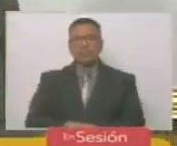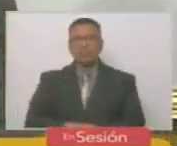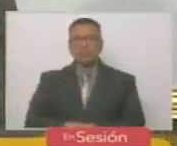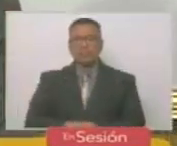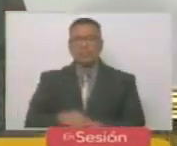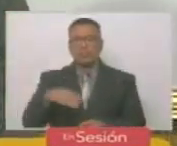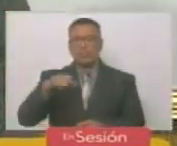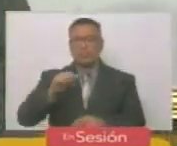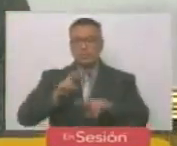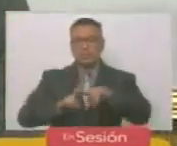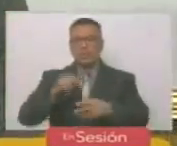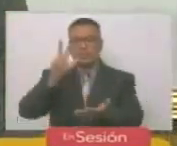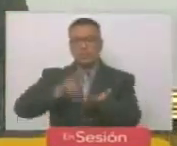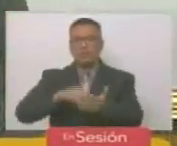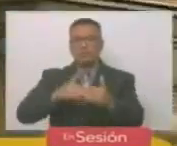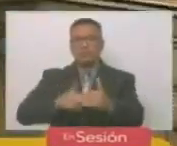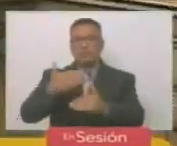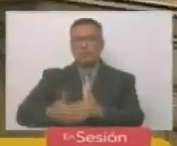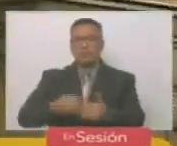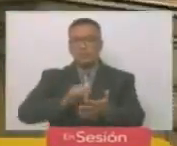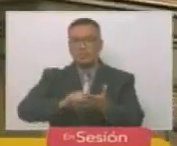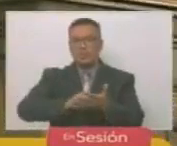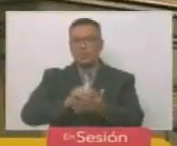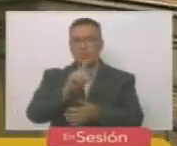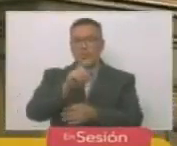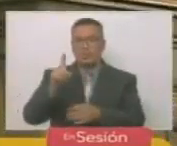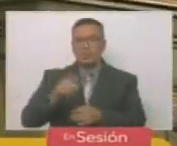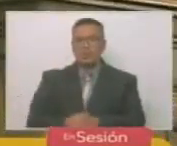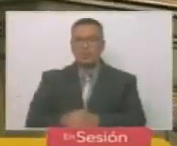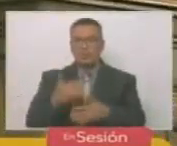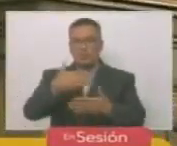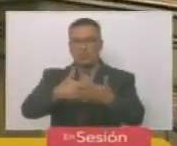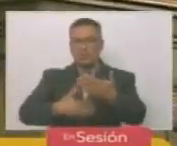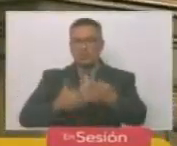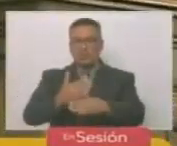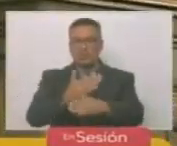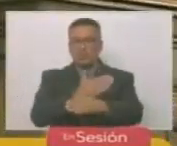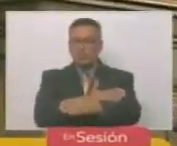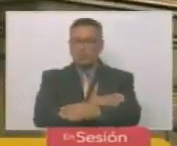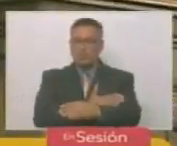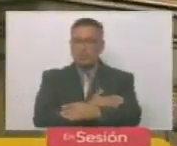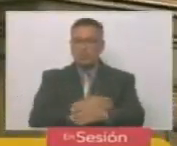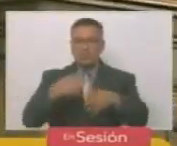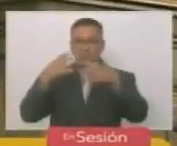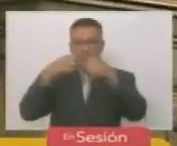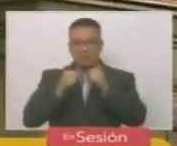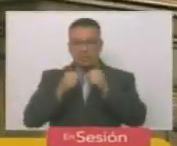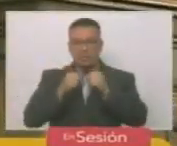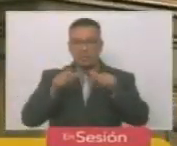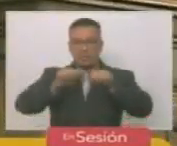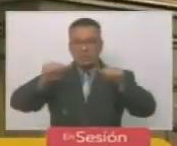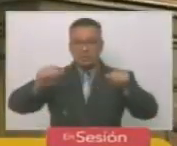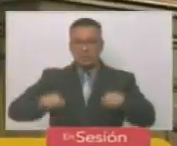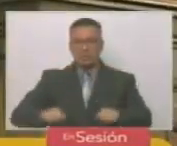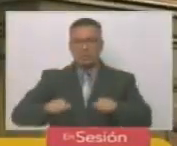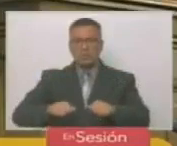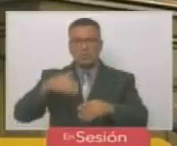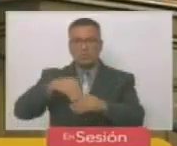epígrafe. Aprobado. Siguiente. Artículo 11. El registro de antecedentes penales acoge el sistema de